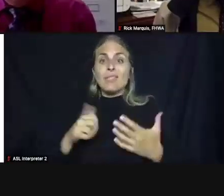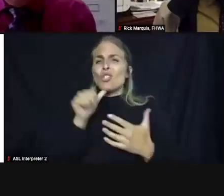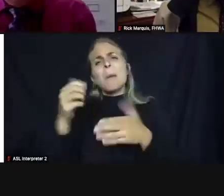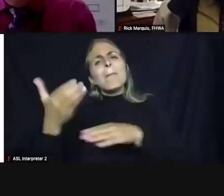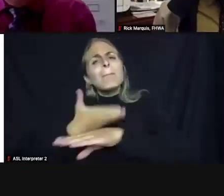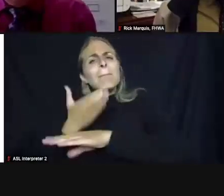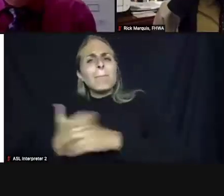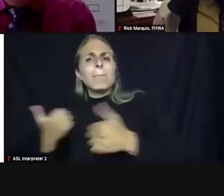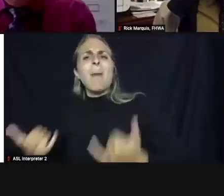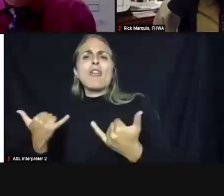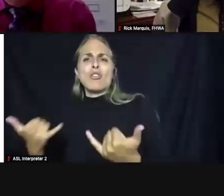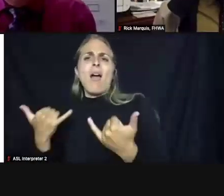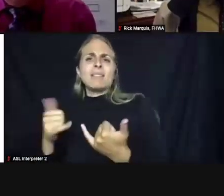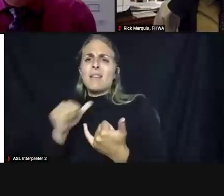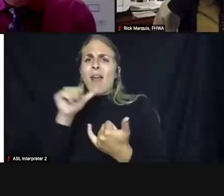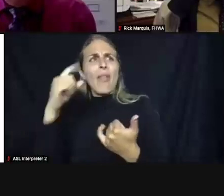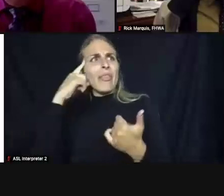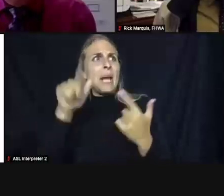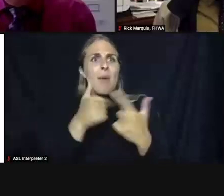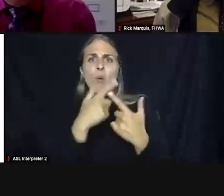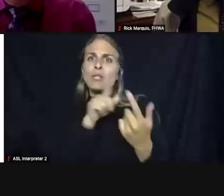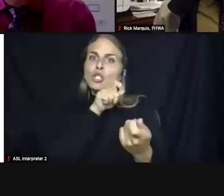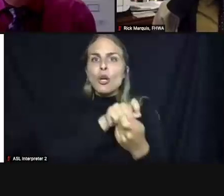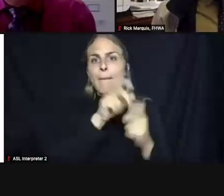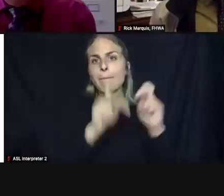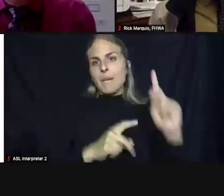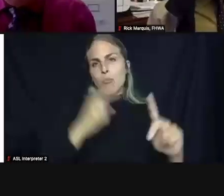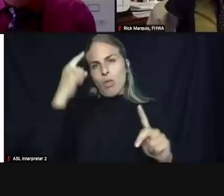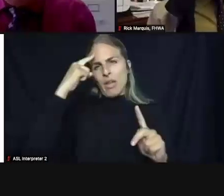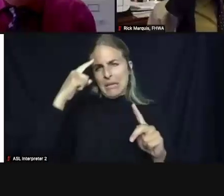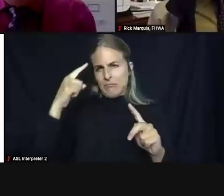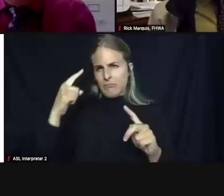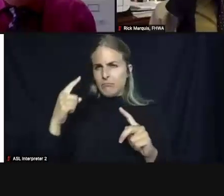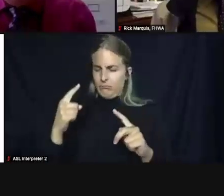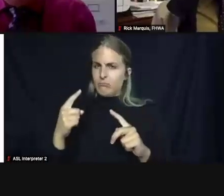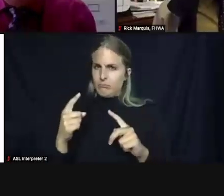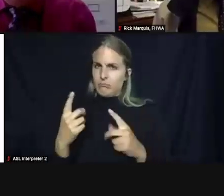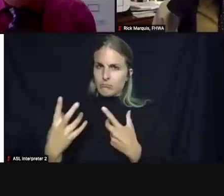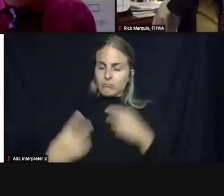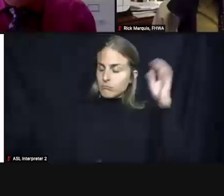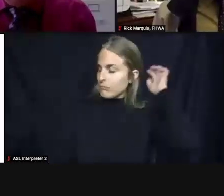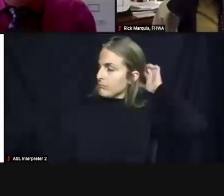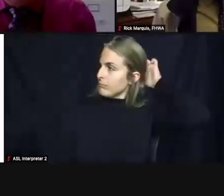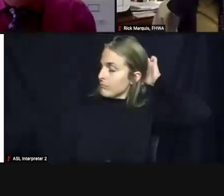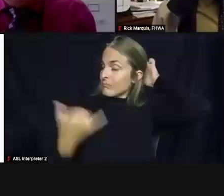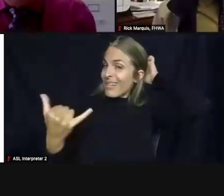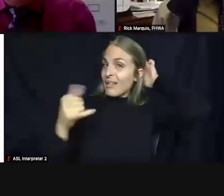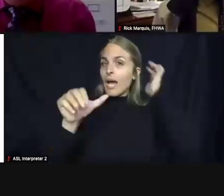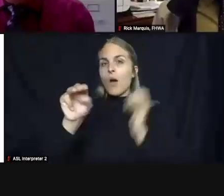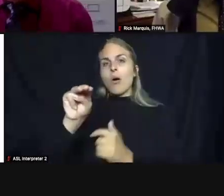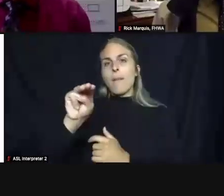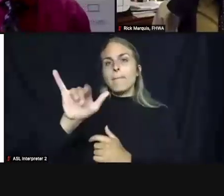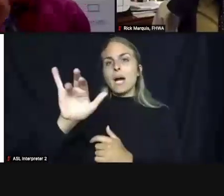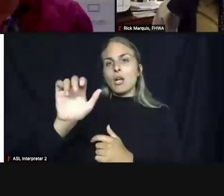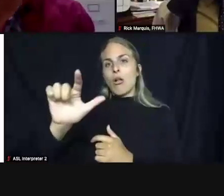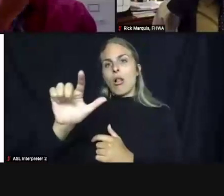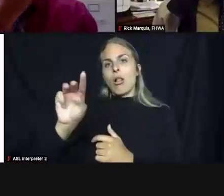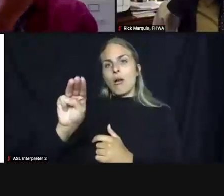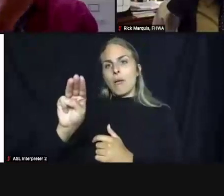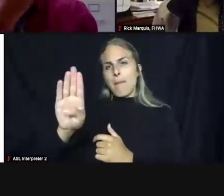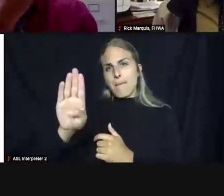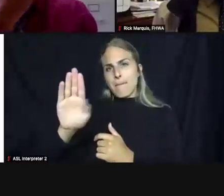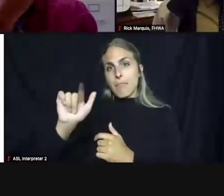quieren modernizar el I-81. Muchas gracias. Next up to speak is Michael Baum. El